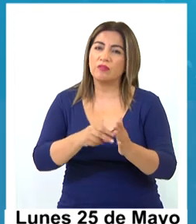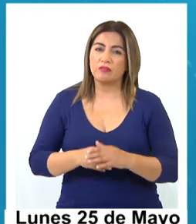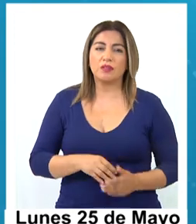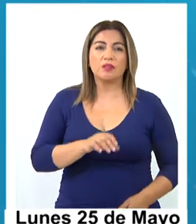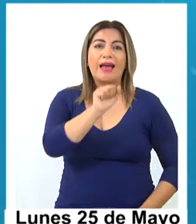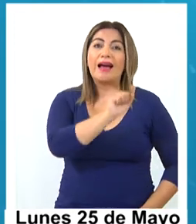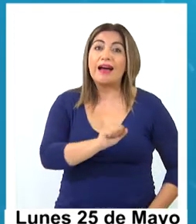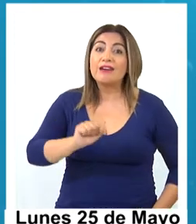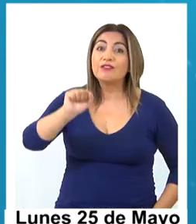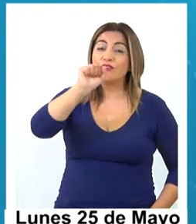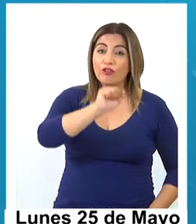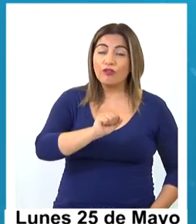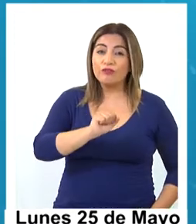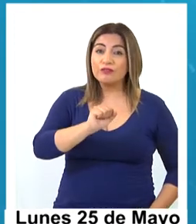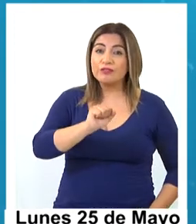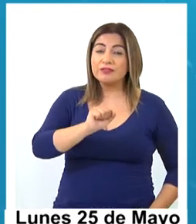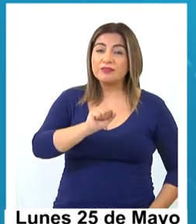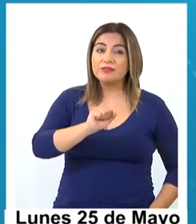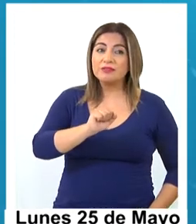no hay ni un problema es